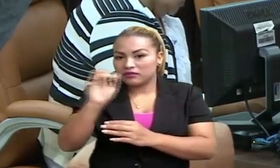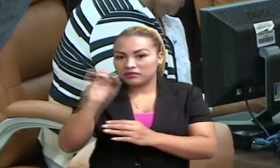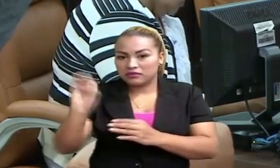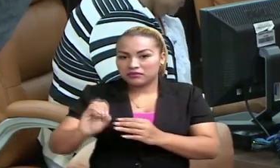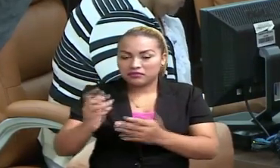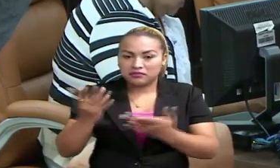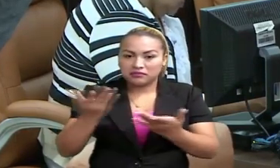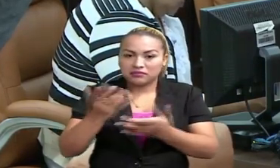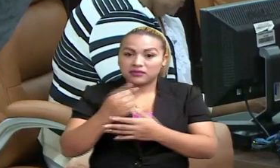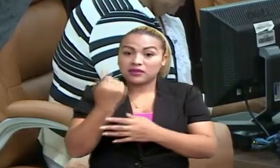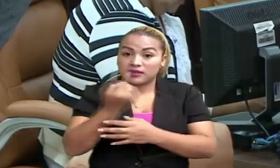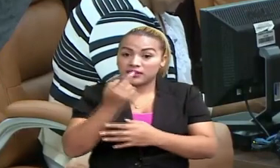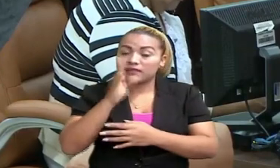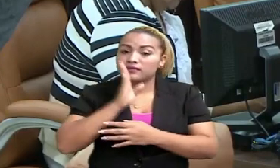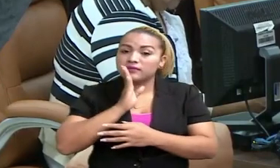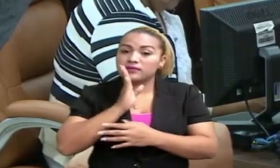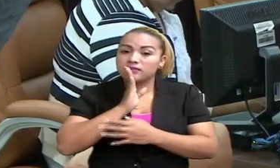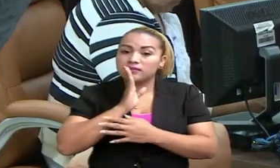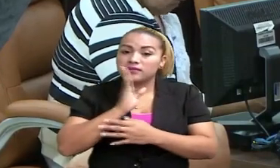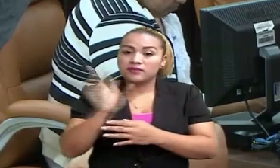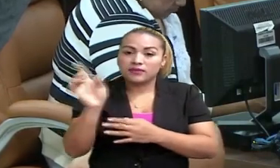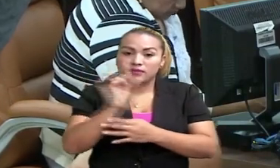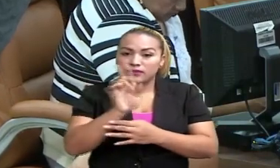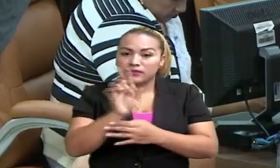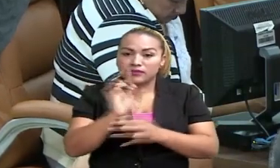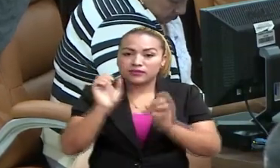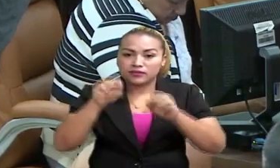Eso es lo que estamos diciendo. Ya no se vale.